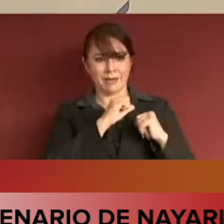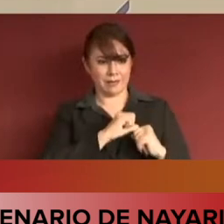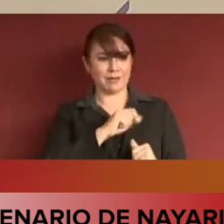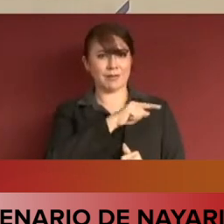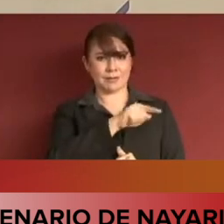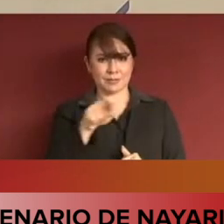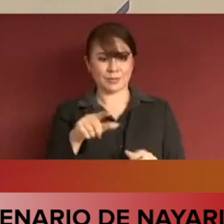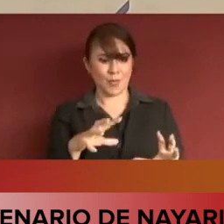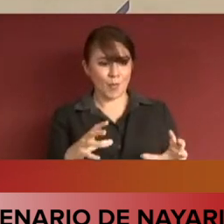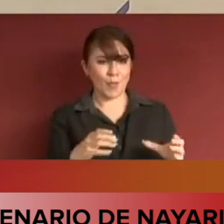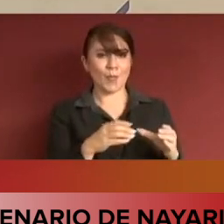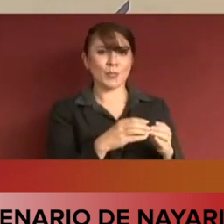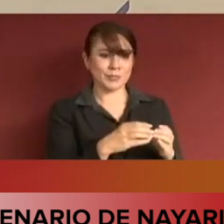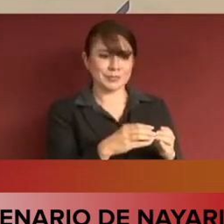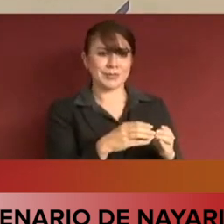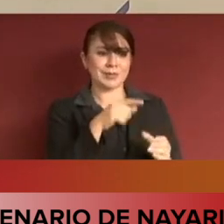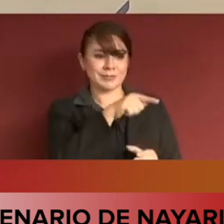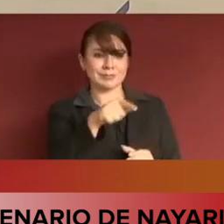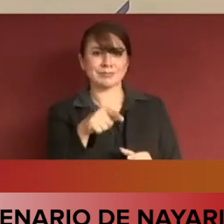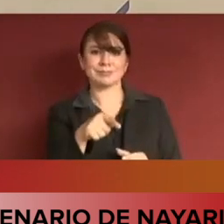comuneros, pequeños propietarios.